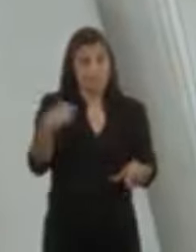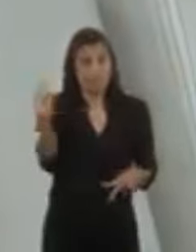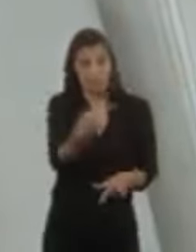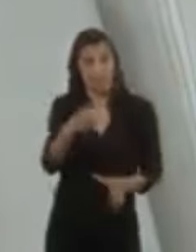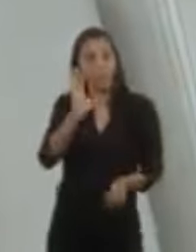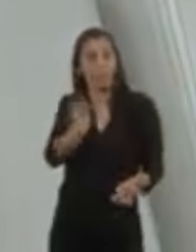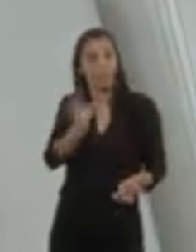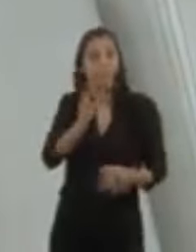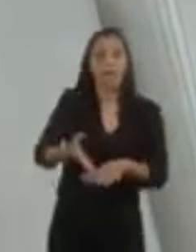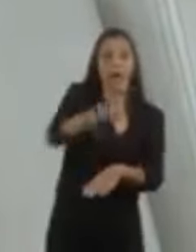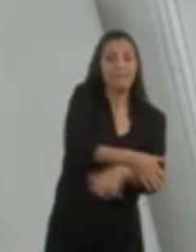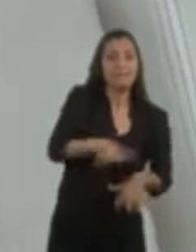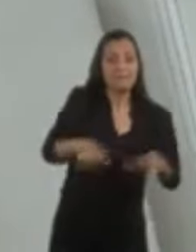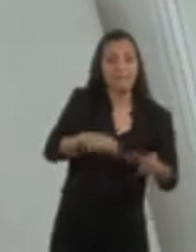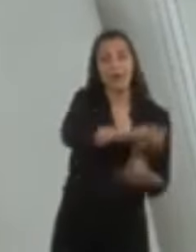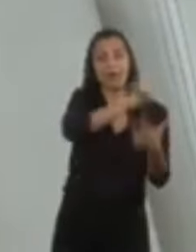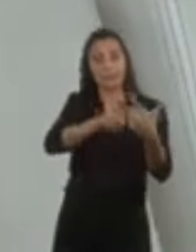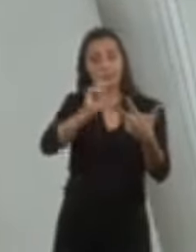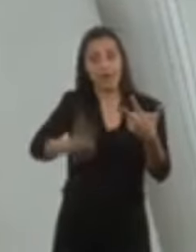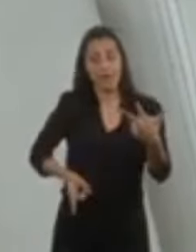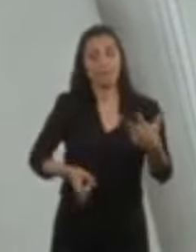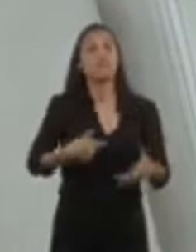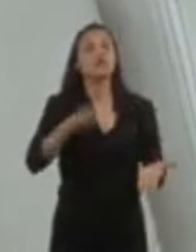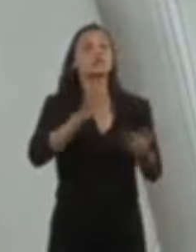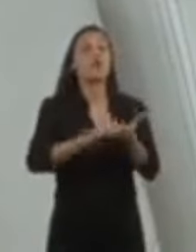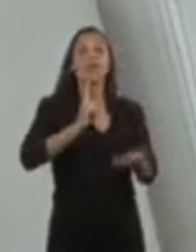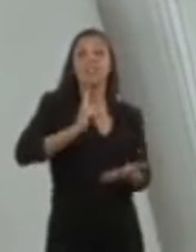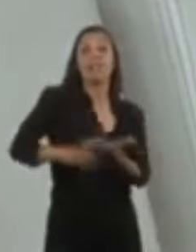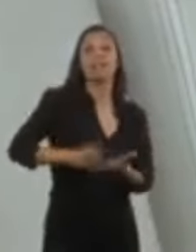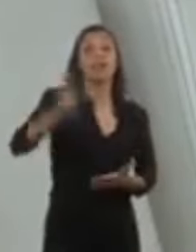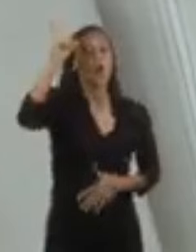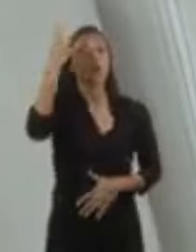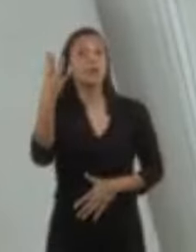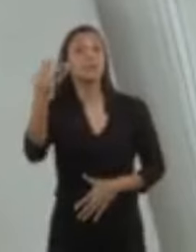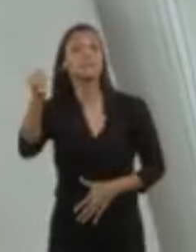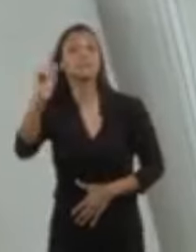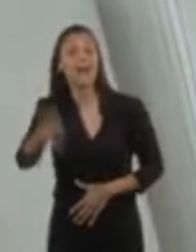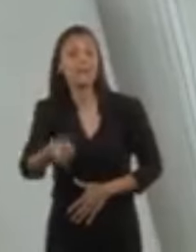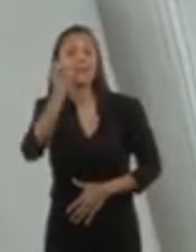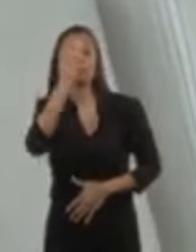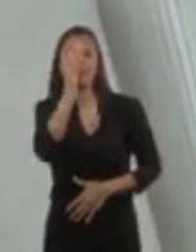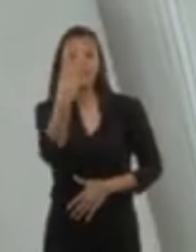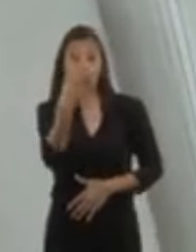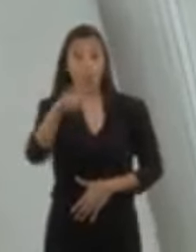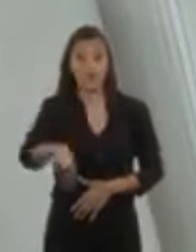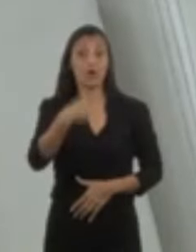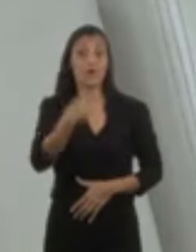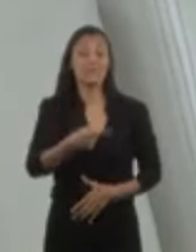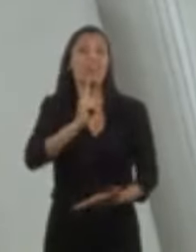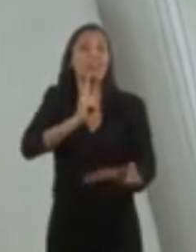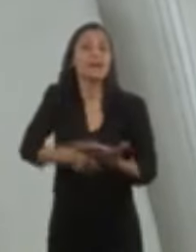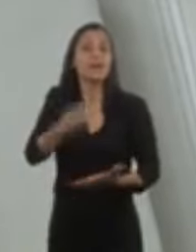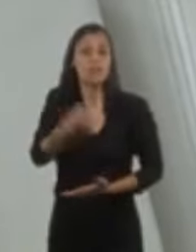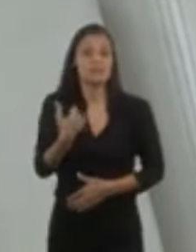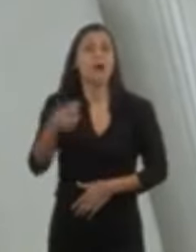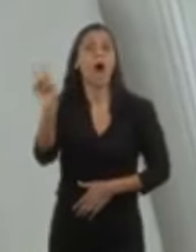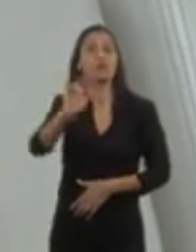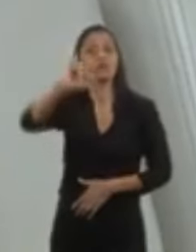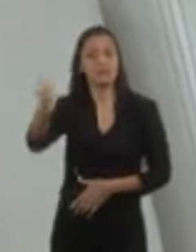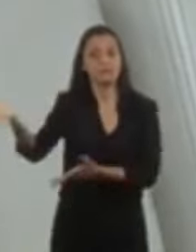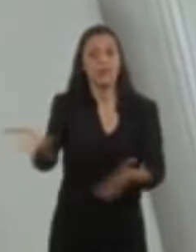se me permitiese una tercera tiene que ver con el decreto 846 2024 es el decreto que le autoriza al